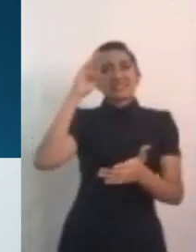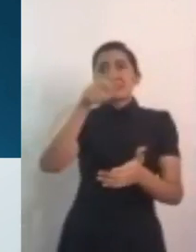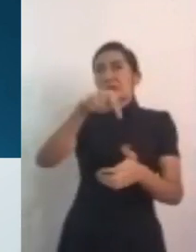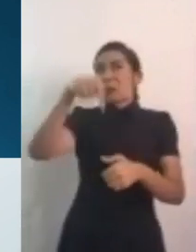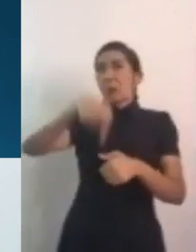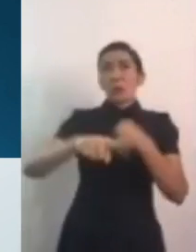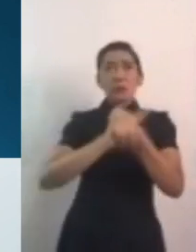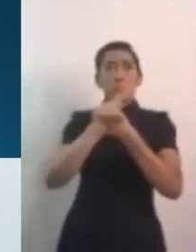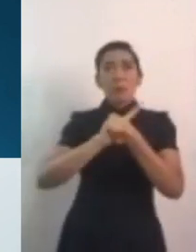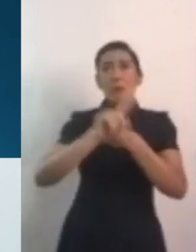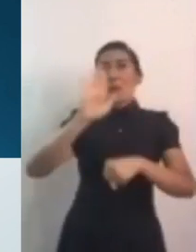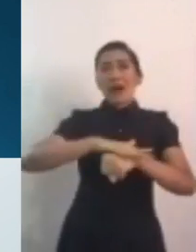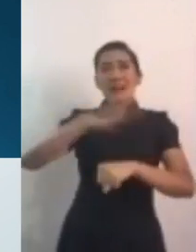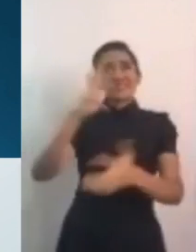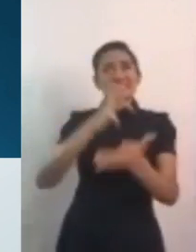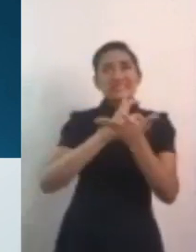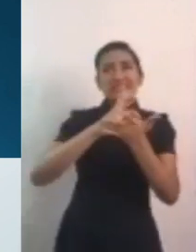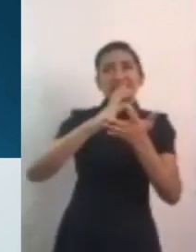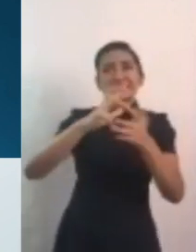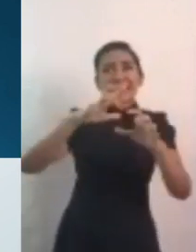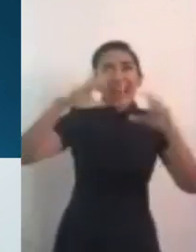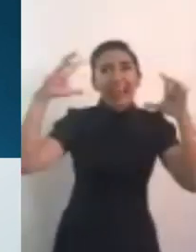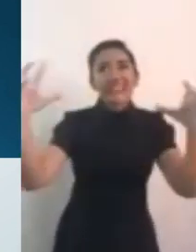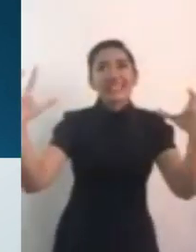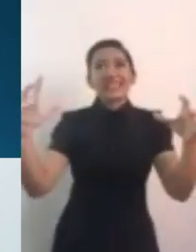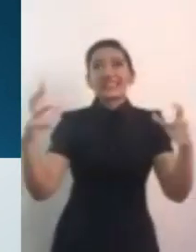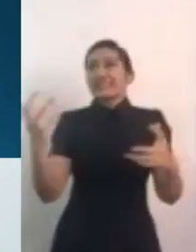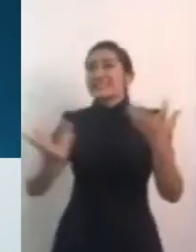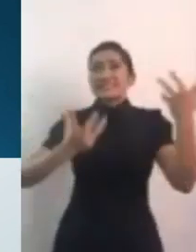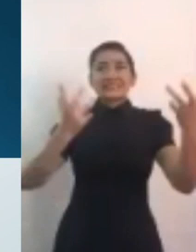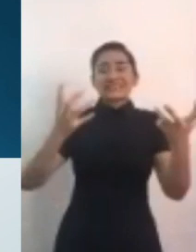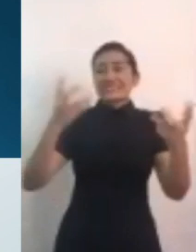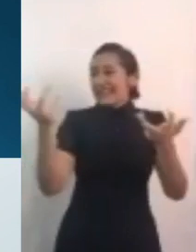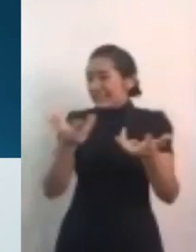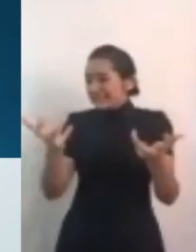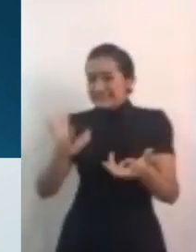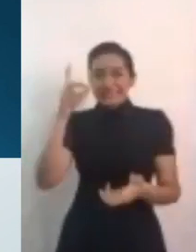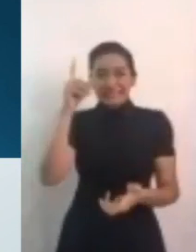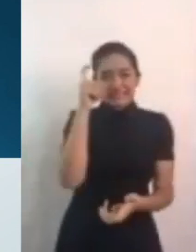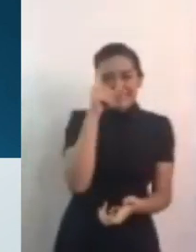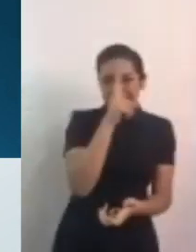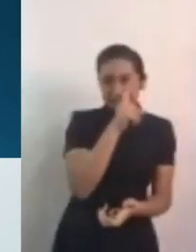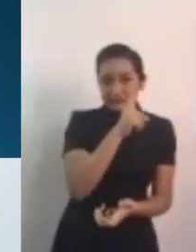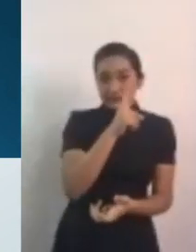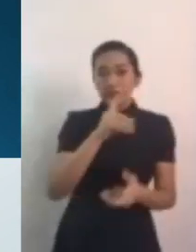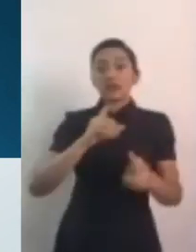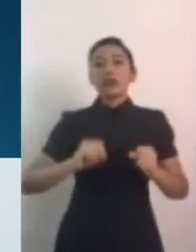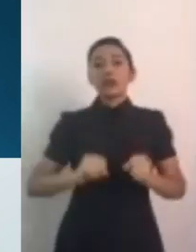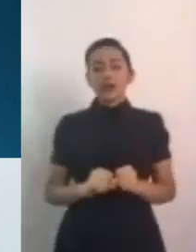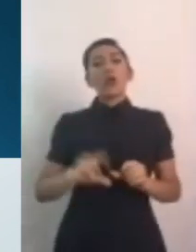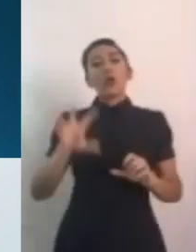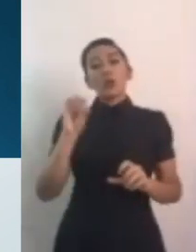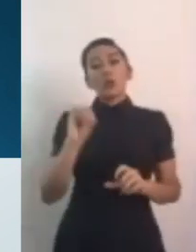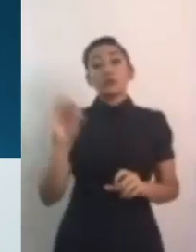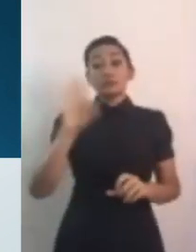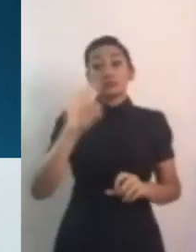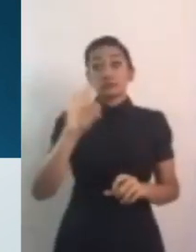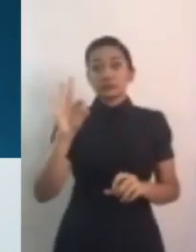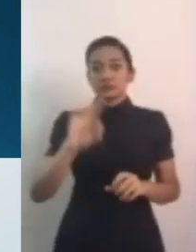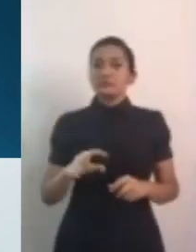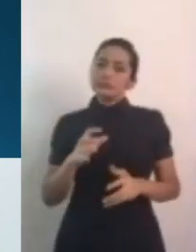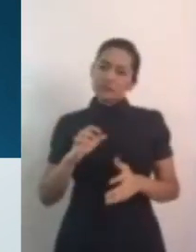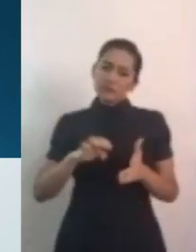maneras que técnicamente se han llamado catastróficas. Se adoptan nuevas estrategias, algunas son